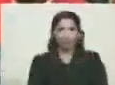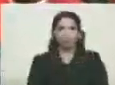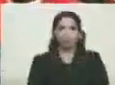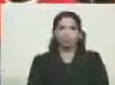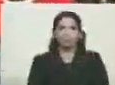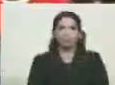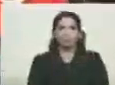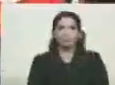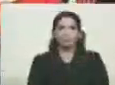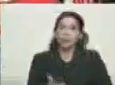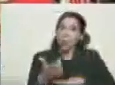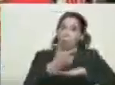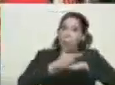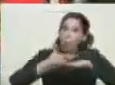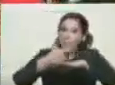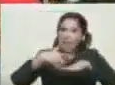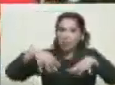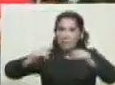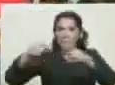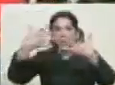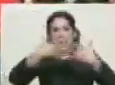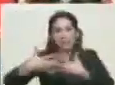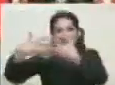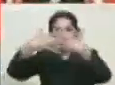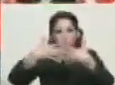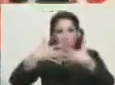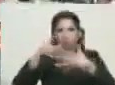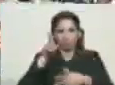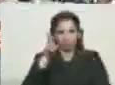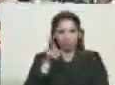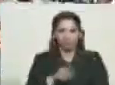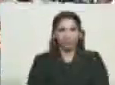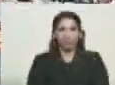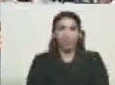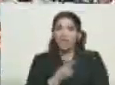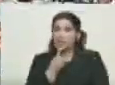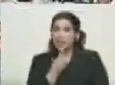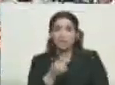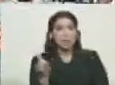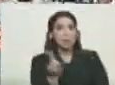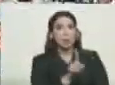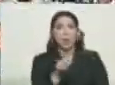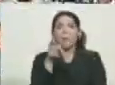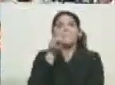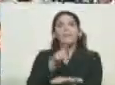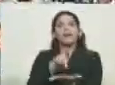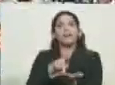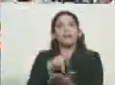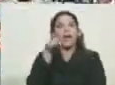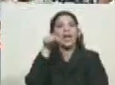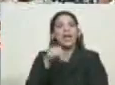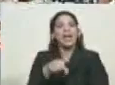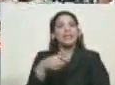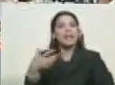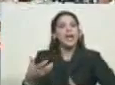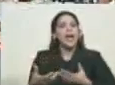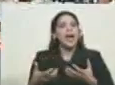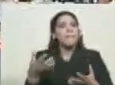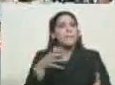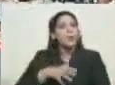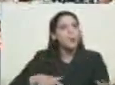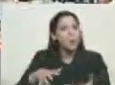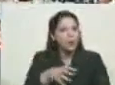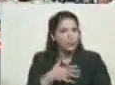que el gobierno imperialista de Estados Unidos dicen que ellos no participaron en este atentado. En